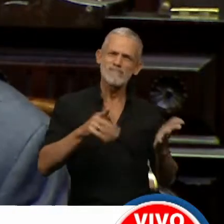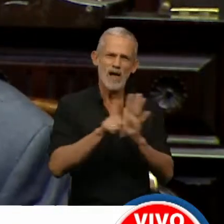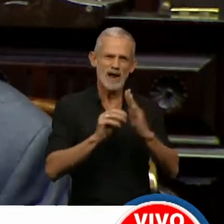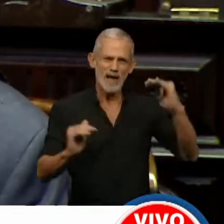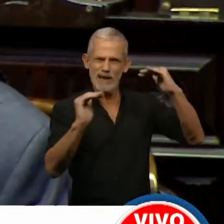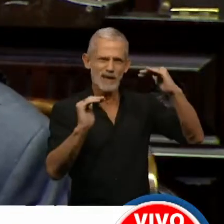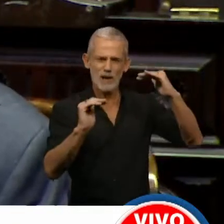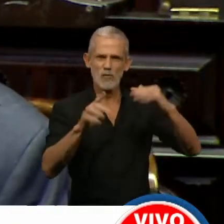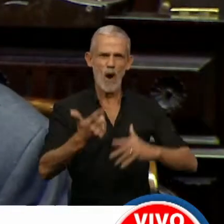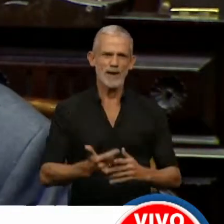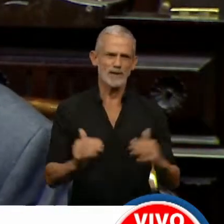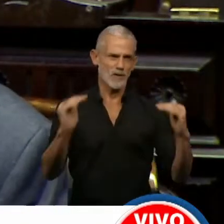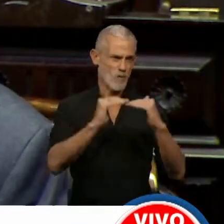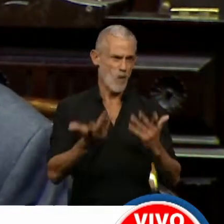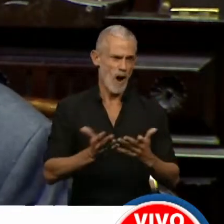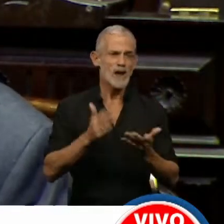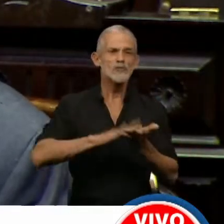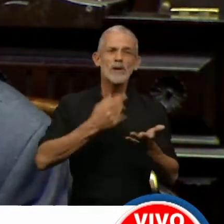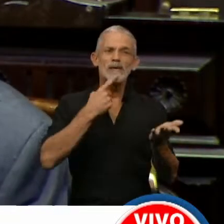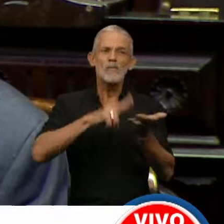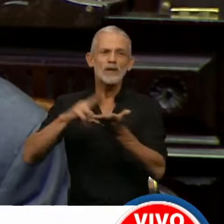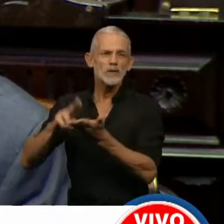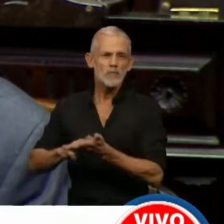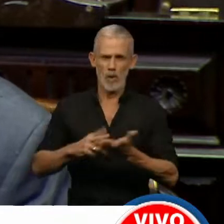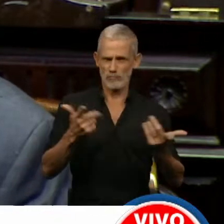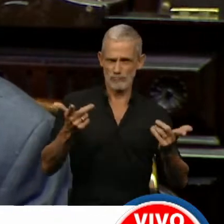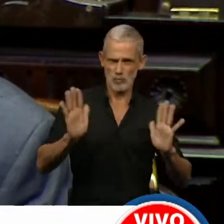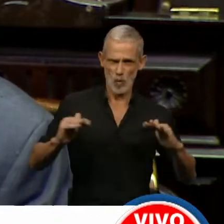equidad ante las cargas tributarias.